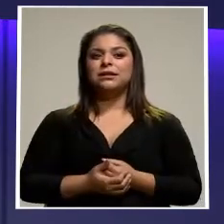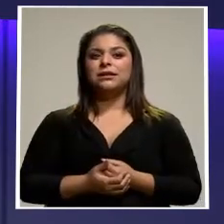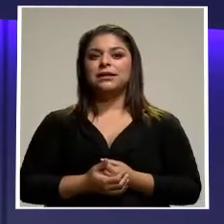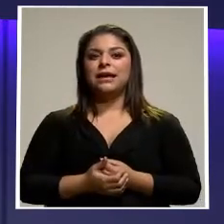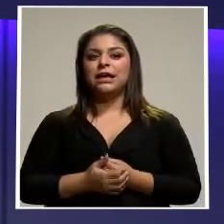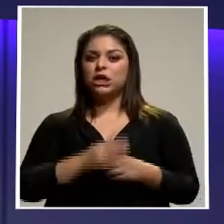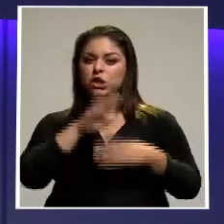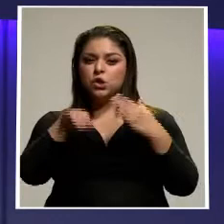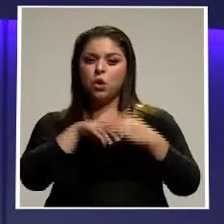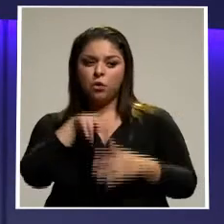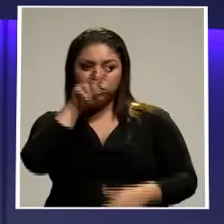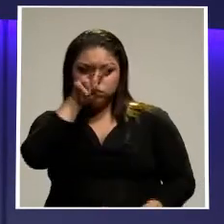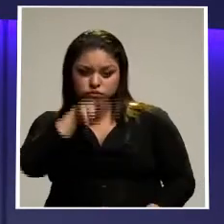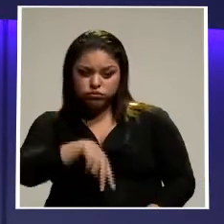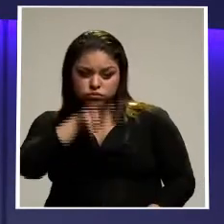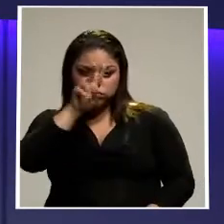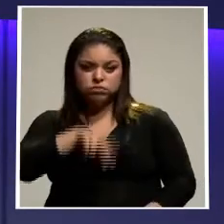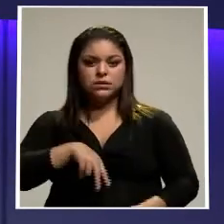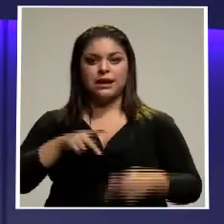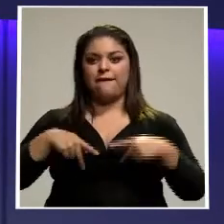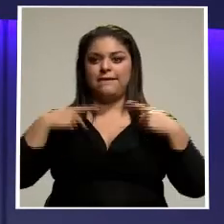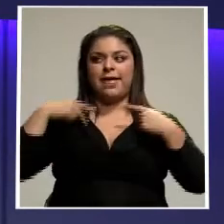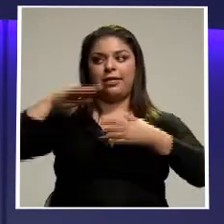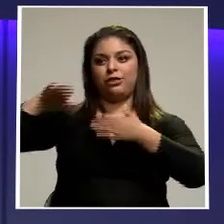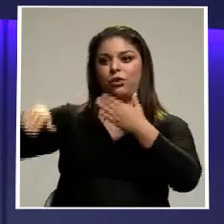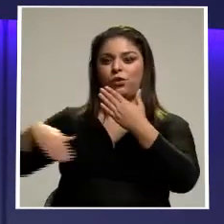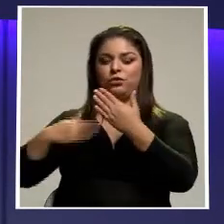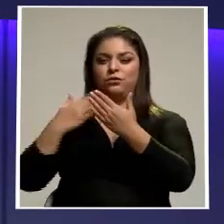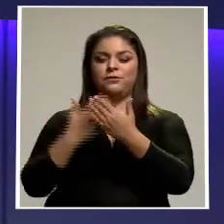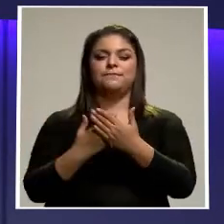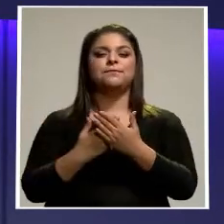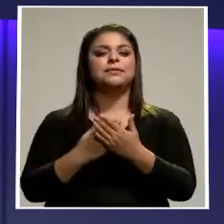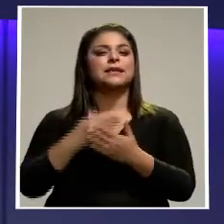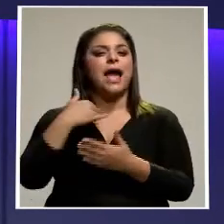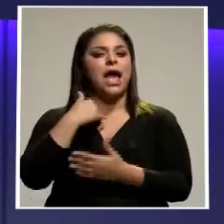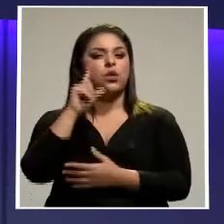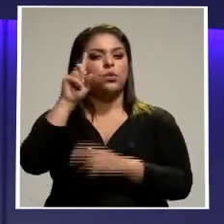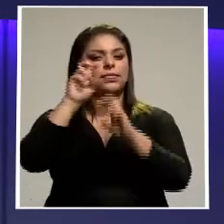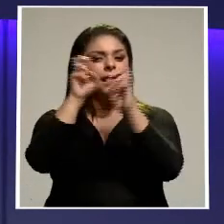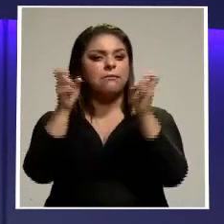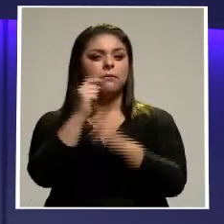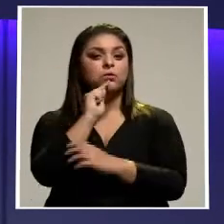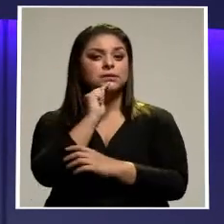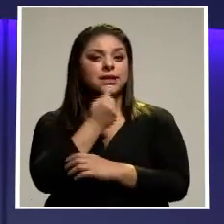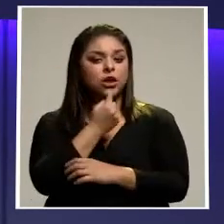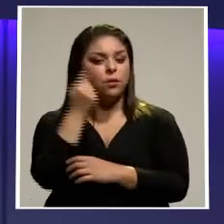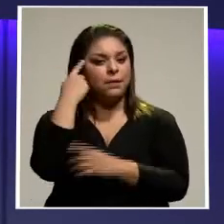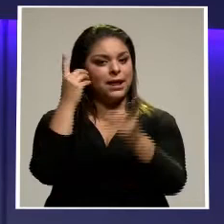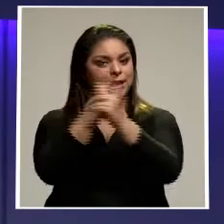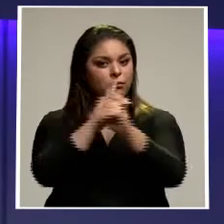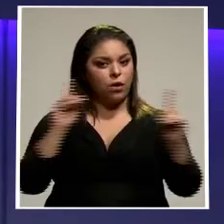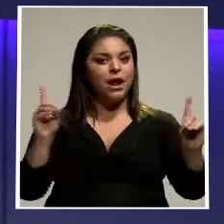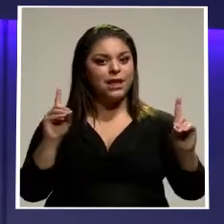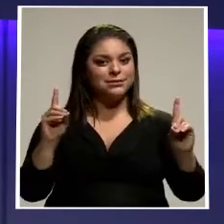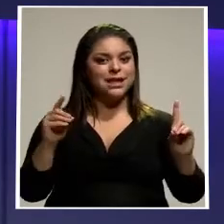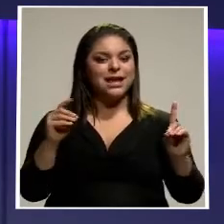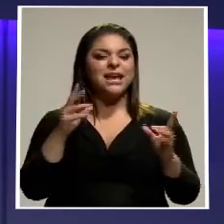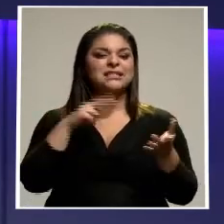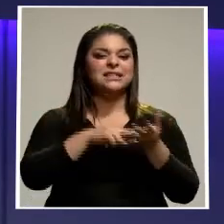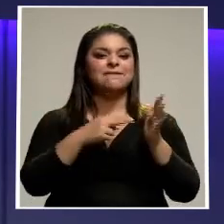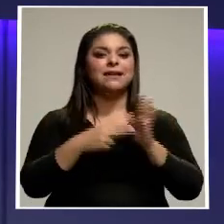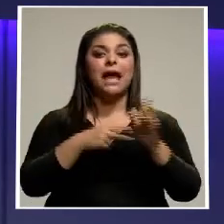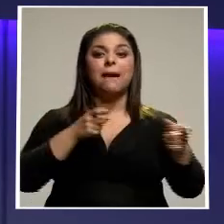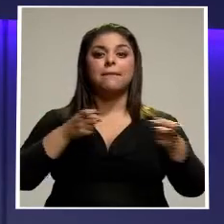las redes sociales en la vida de todos plantea un problema muy serio para la democracia, como es la